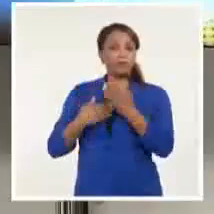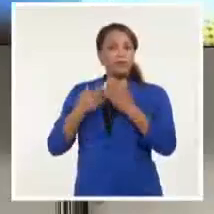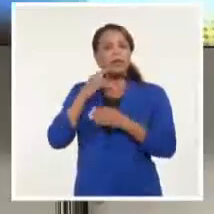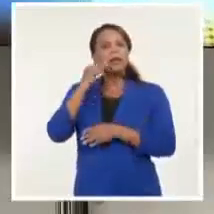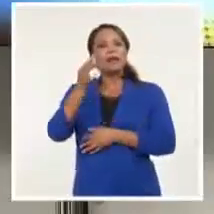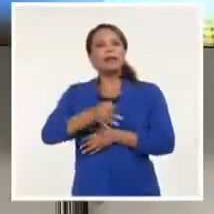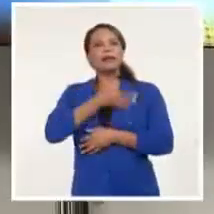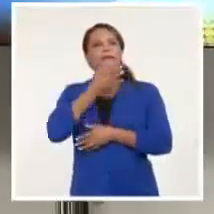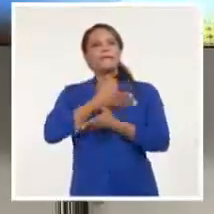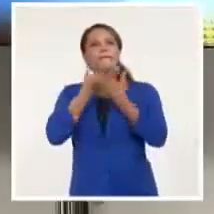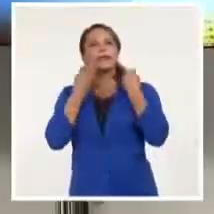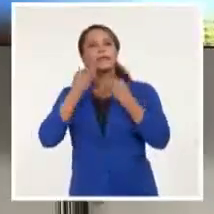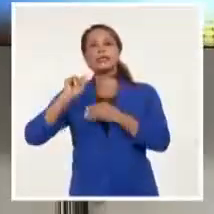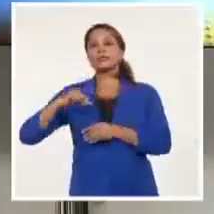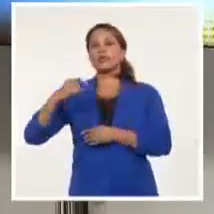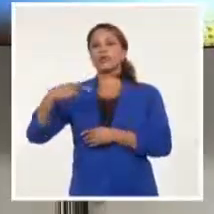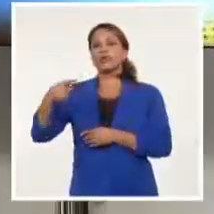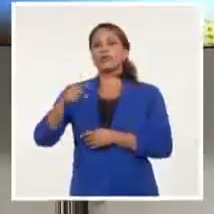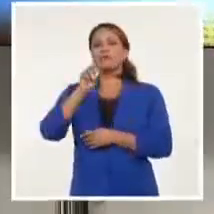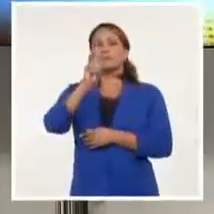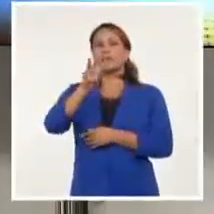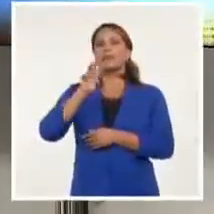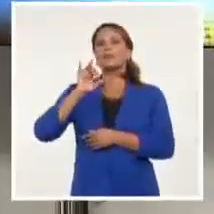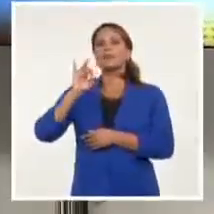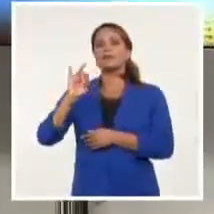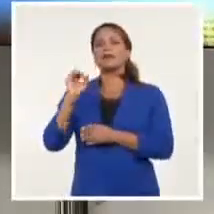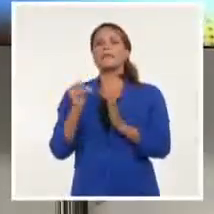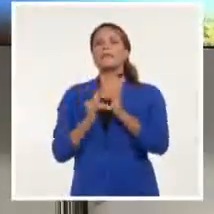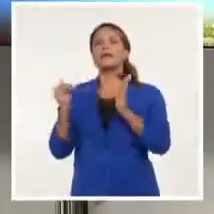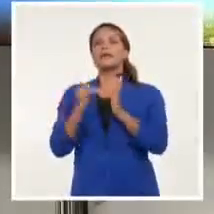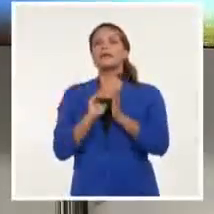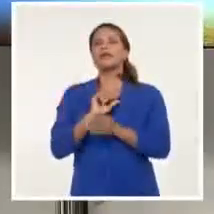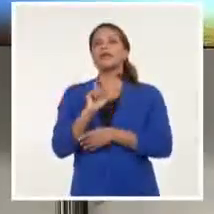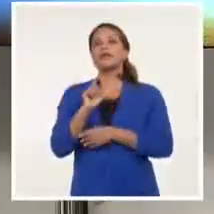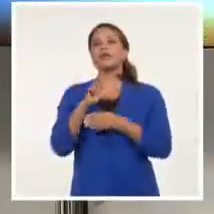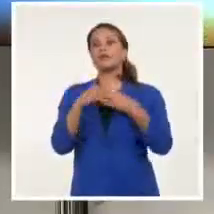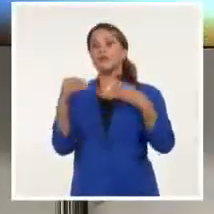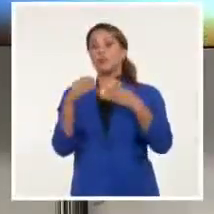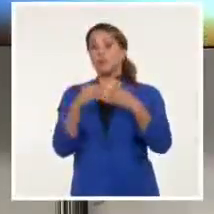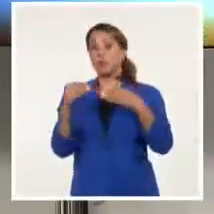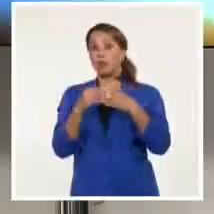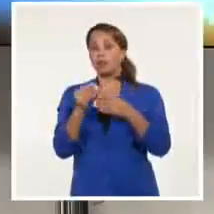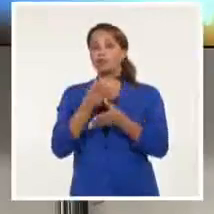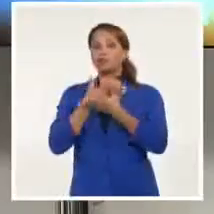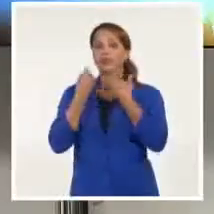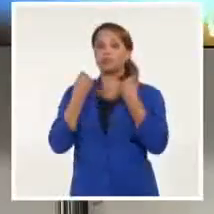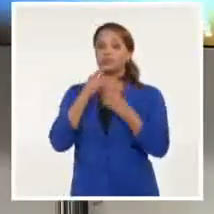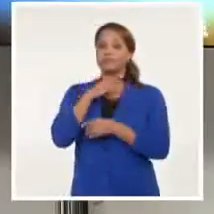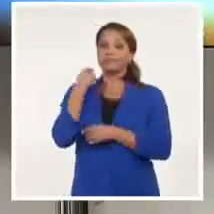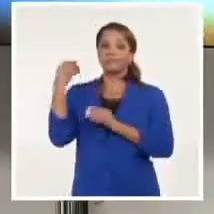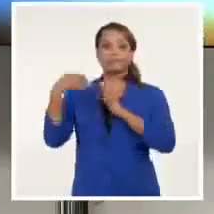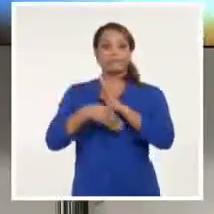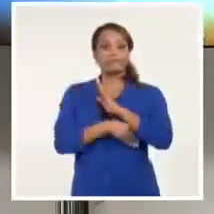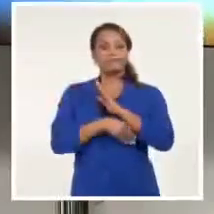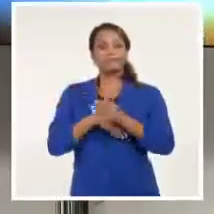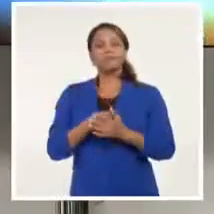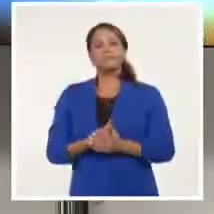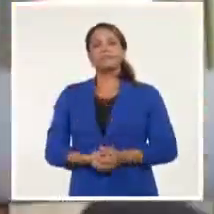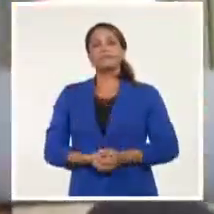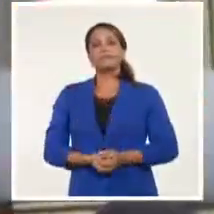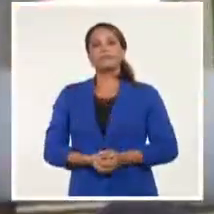una pérdida diaria de 36 millones de dólares para ese país, según las